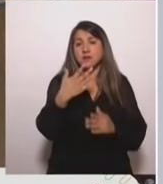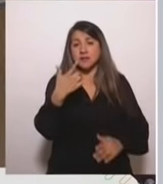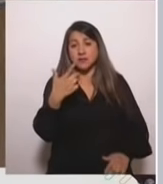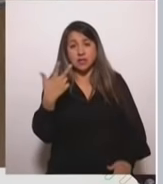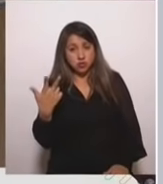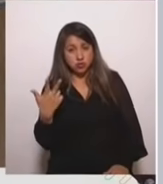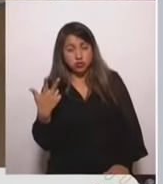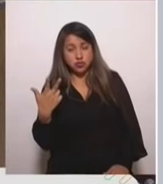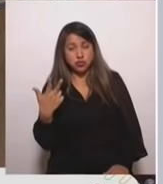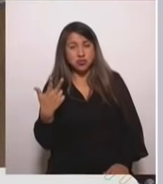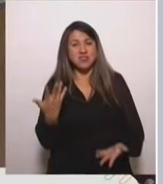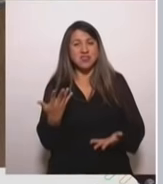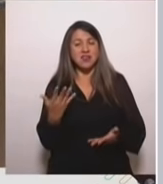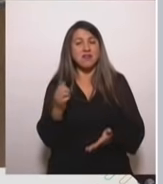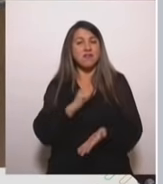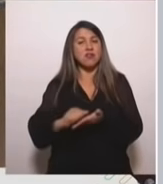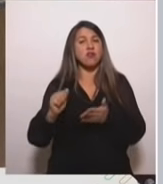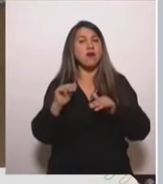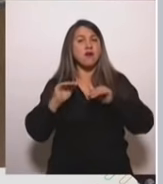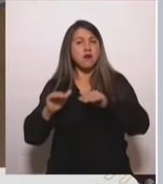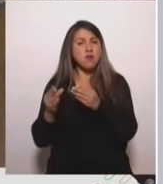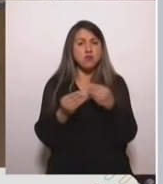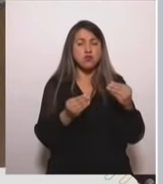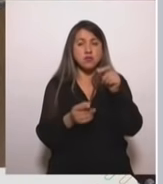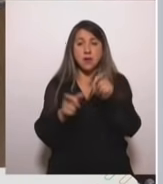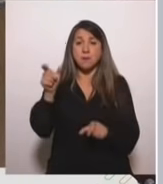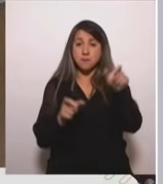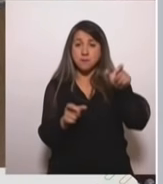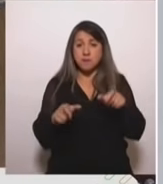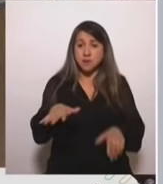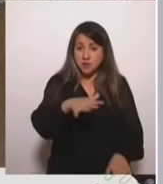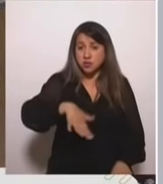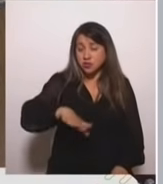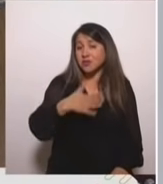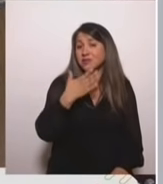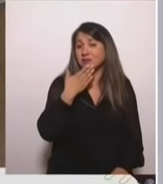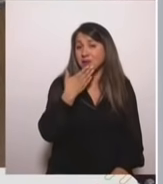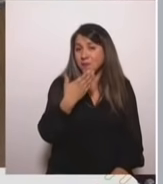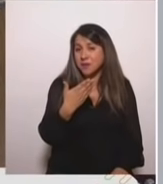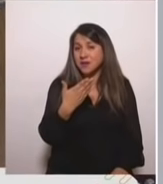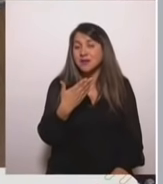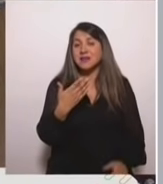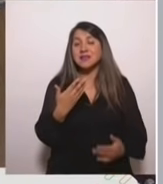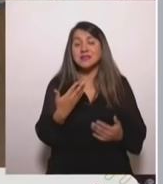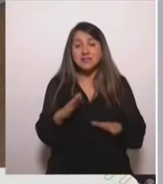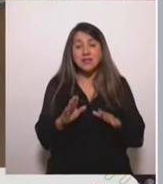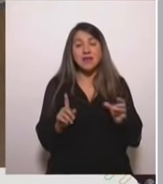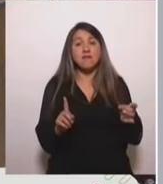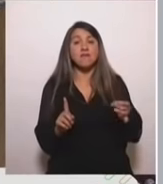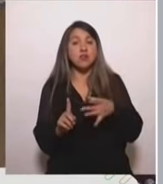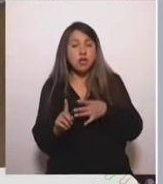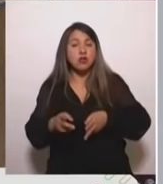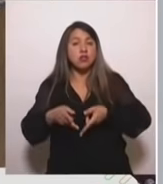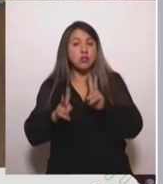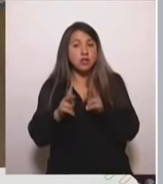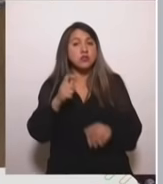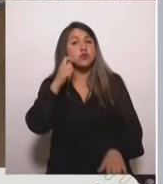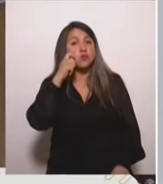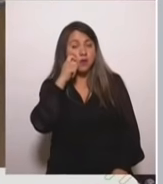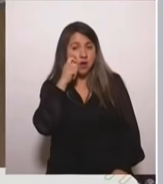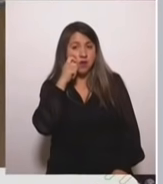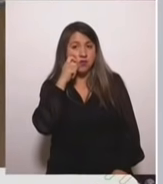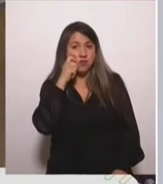del 15 de noviembre de 2019 y otra cosa totalmente distinta es la reforma constitucional que se materializó mediante la